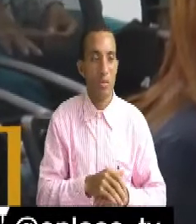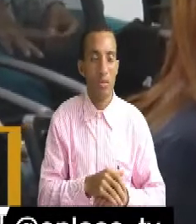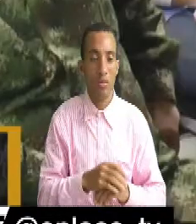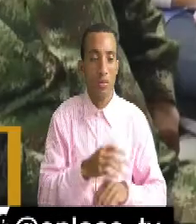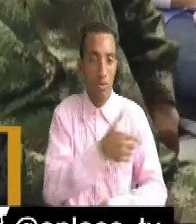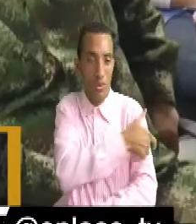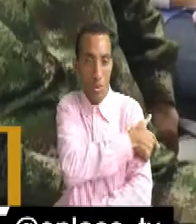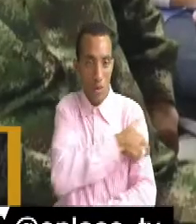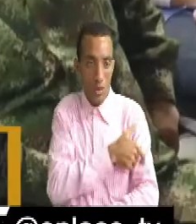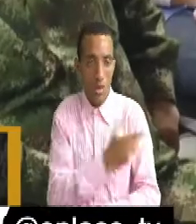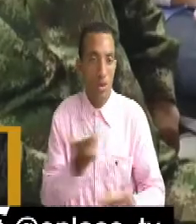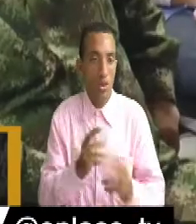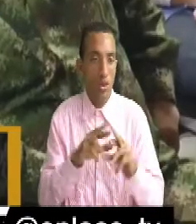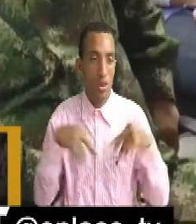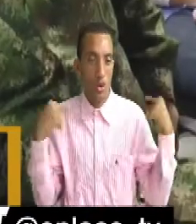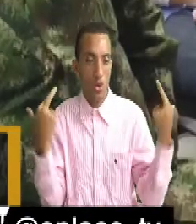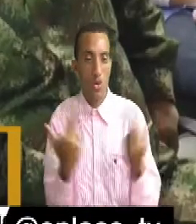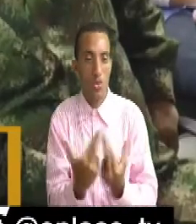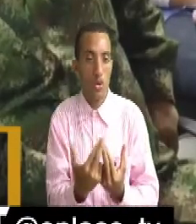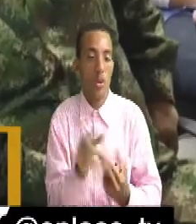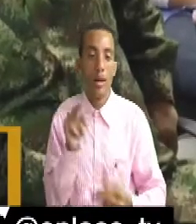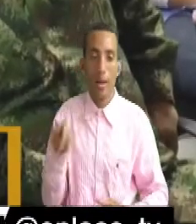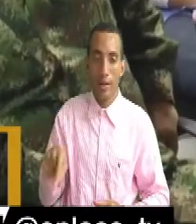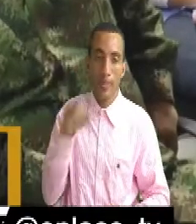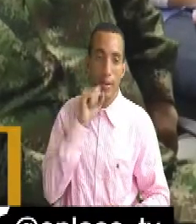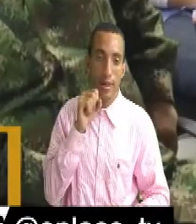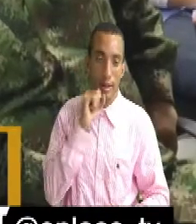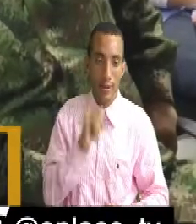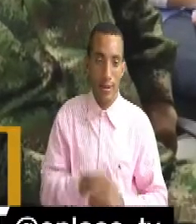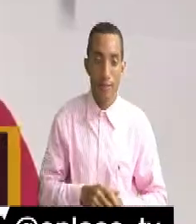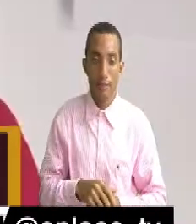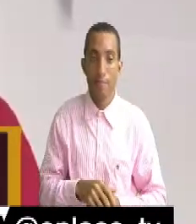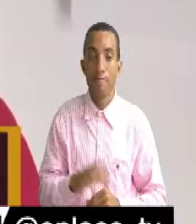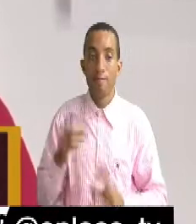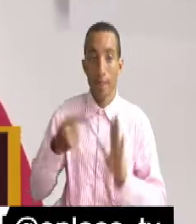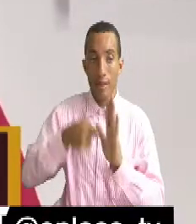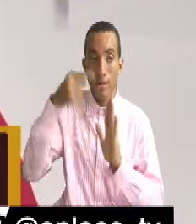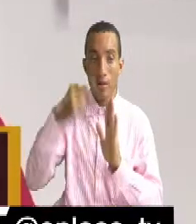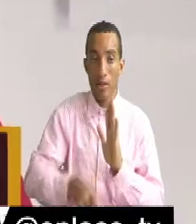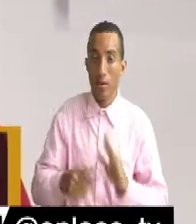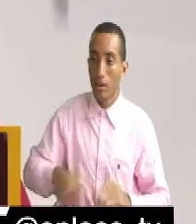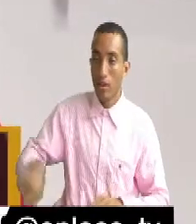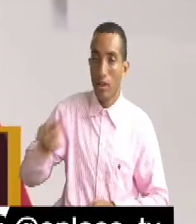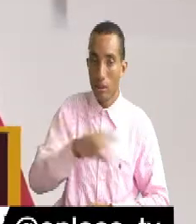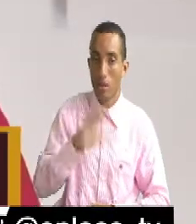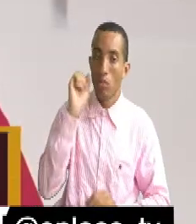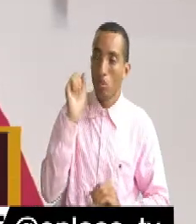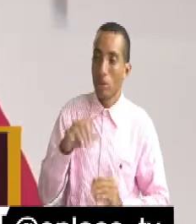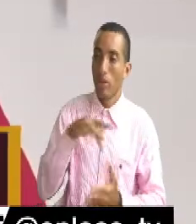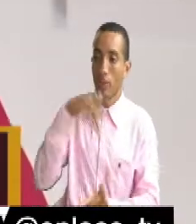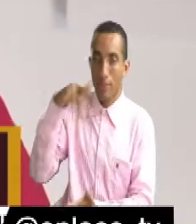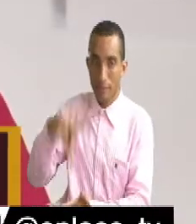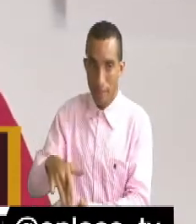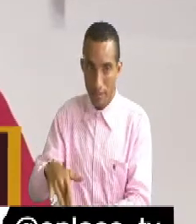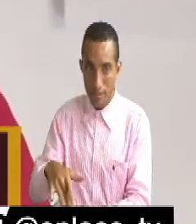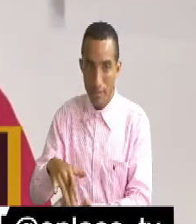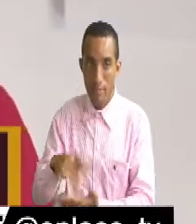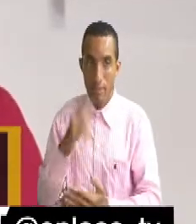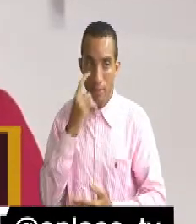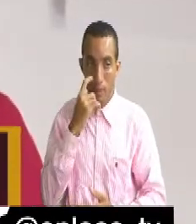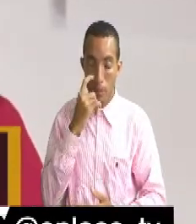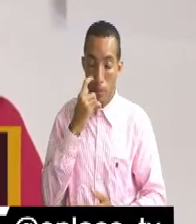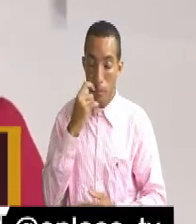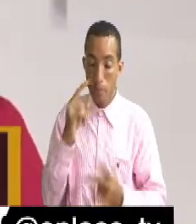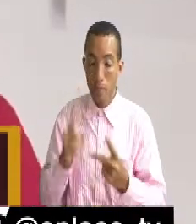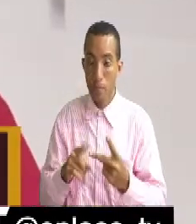para que uno, las autoridades que les corresponde el caso puedan estar y puedan hacer presencia, y dos, para que la